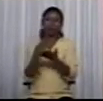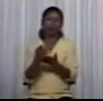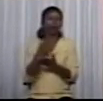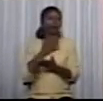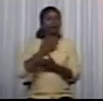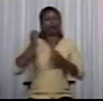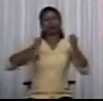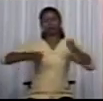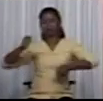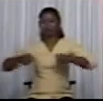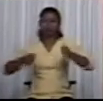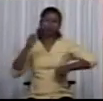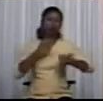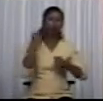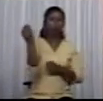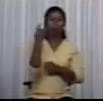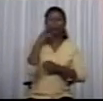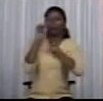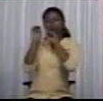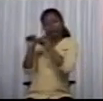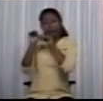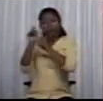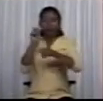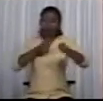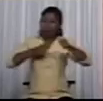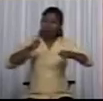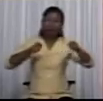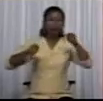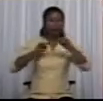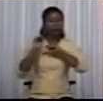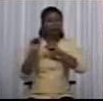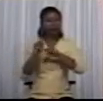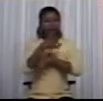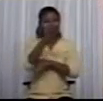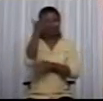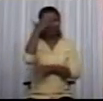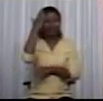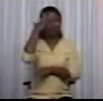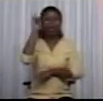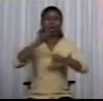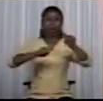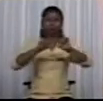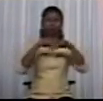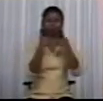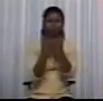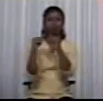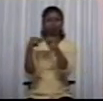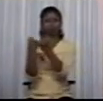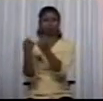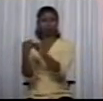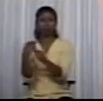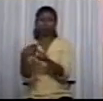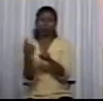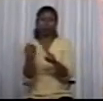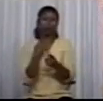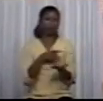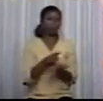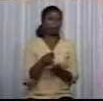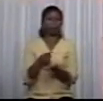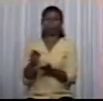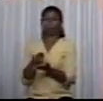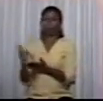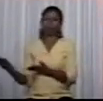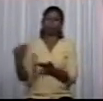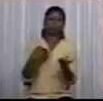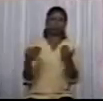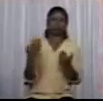marimba, con los muchachos, enseñándole y... Usted sabe que yo tuve los grupos aquí, sino que ya después había que pagarle a los muchachos que iban,